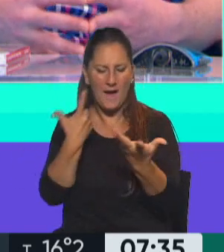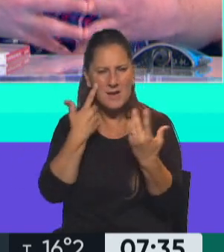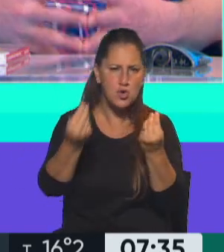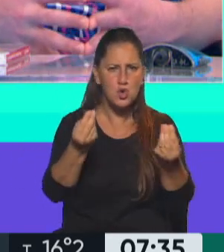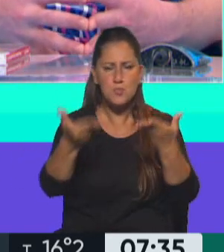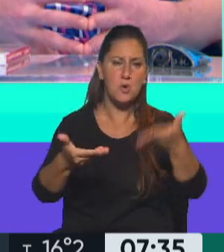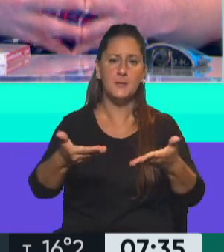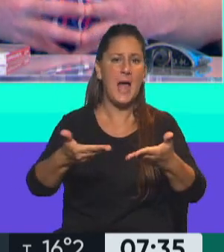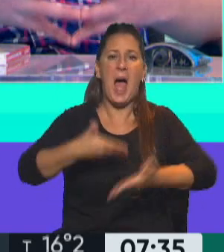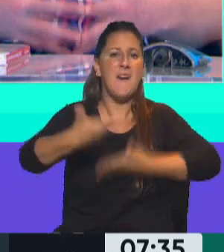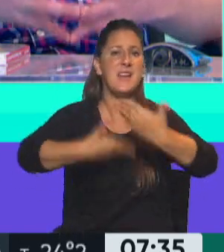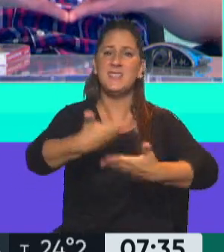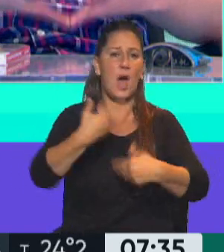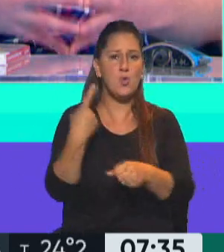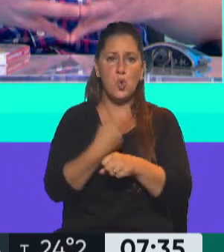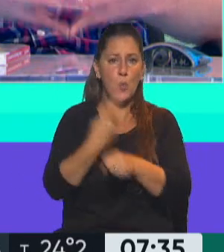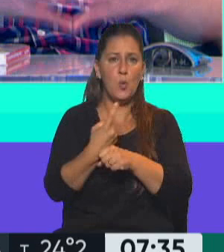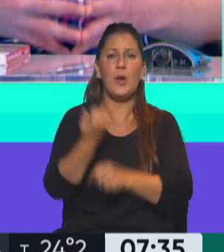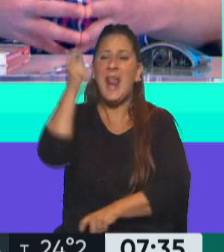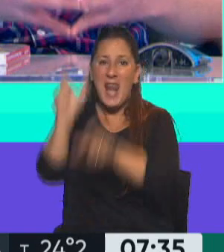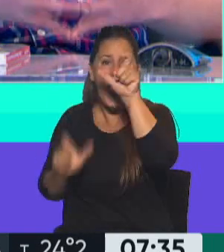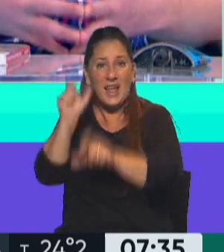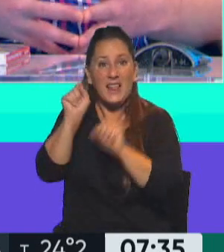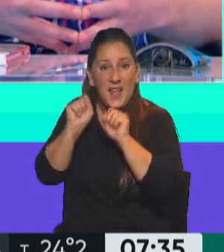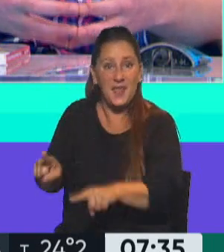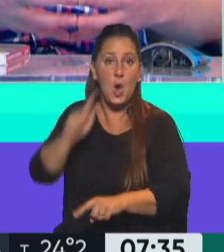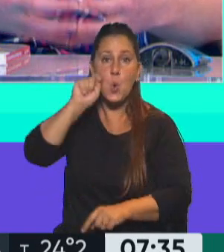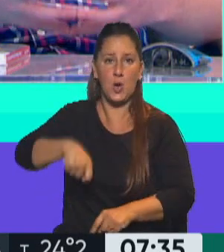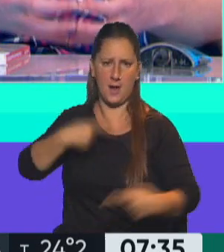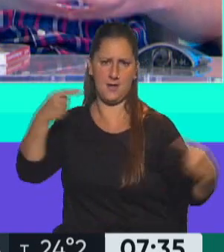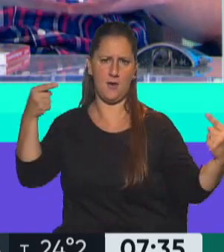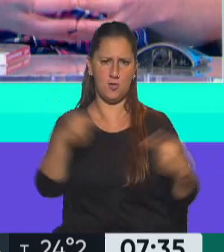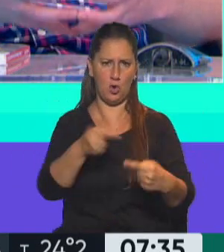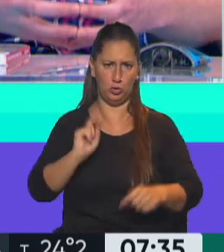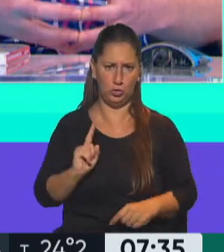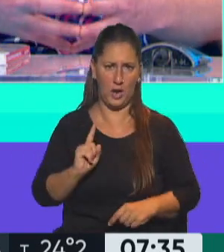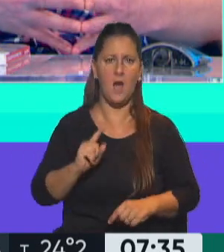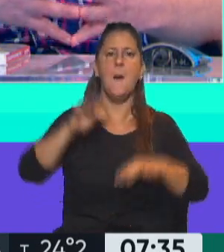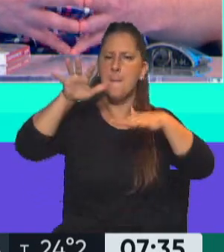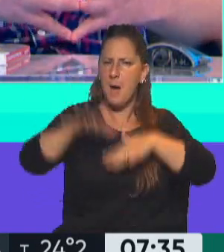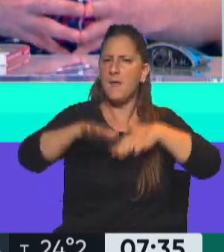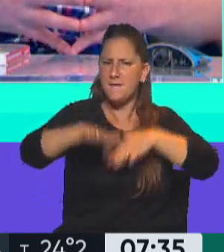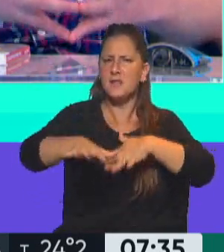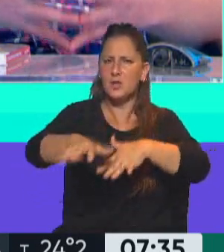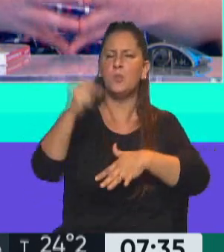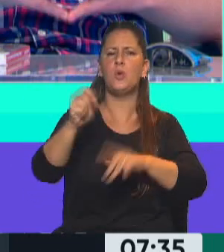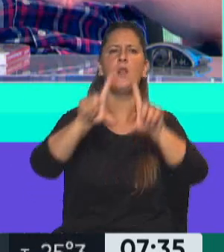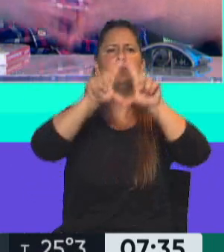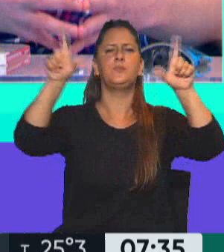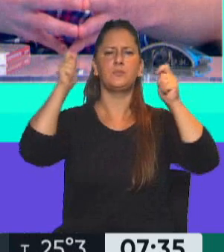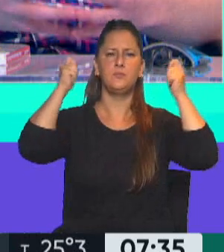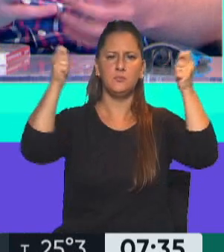se llevaron adelante porque la propia población ucraniana estuvo en contra y hubo manifestaciones muy importantes con el lema no